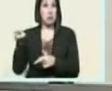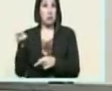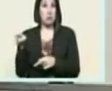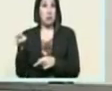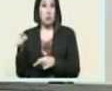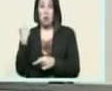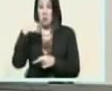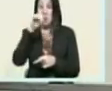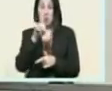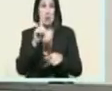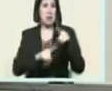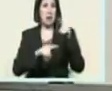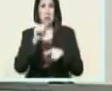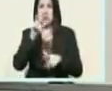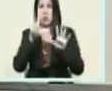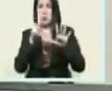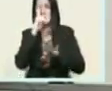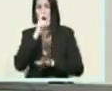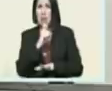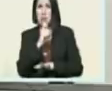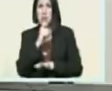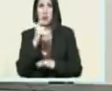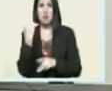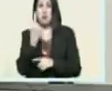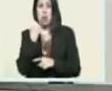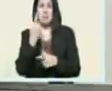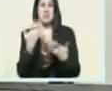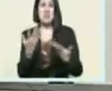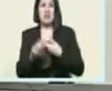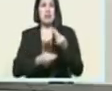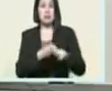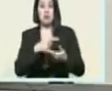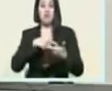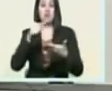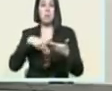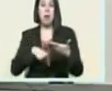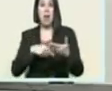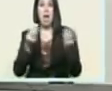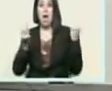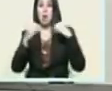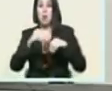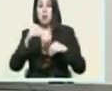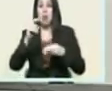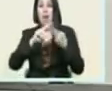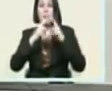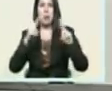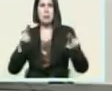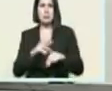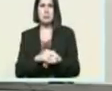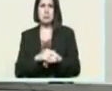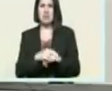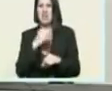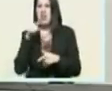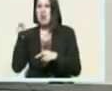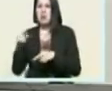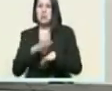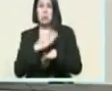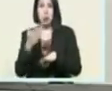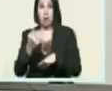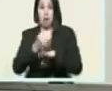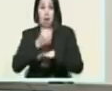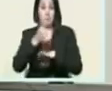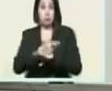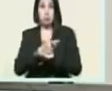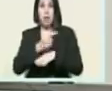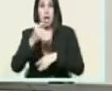La única cosa que él hizo en sus 8 años de gobierno fue firmar el acuerdo de paz con la FARC. Y lo hizo gracias a Chávez y